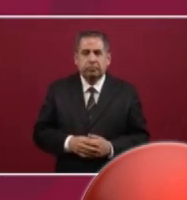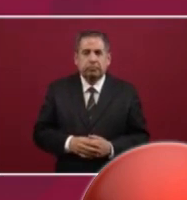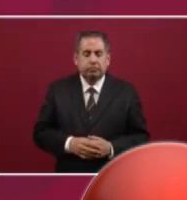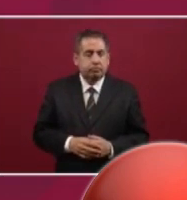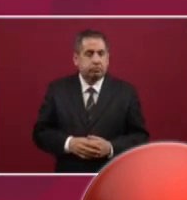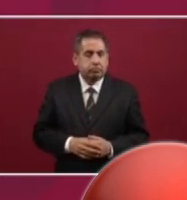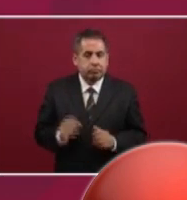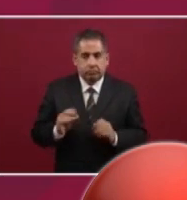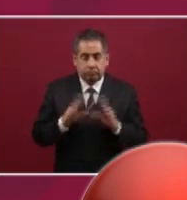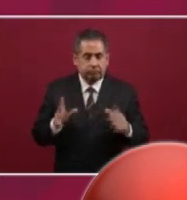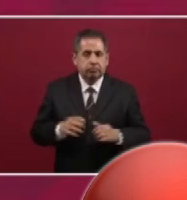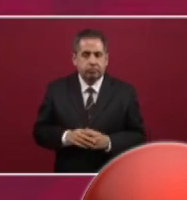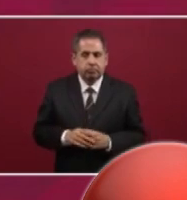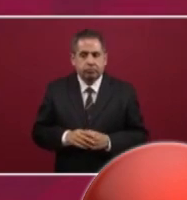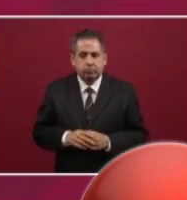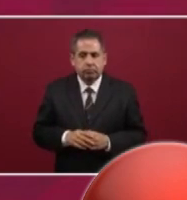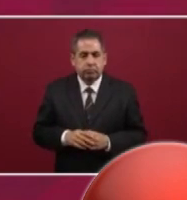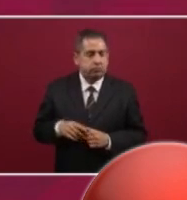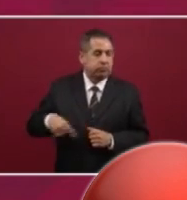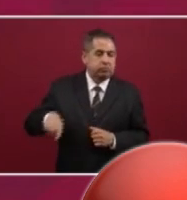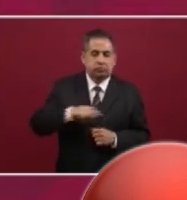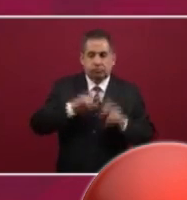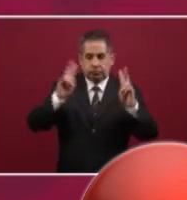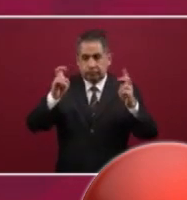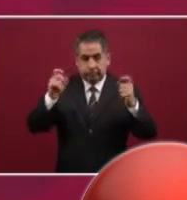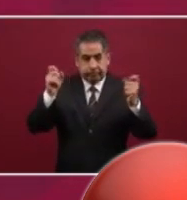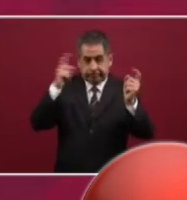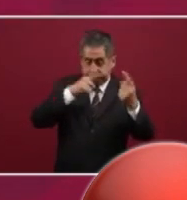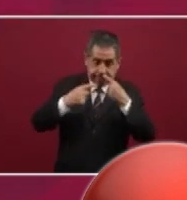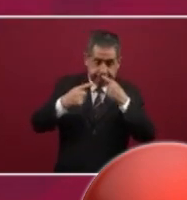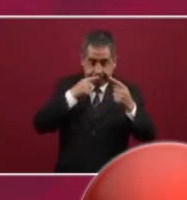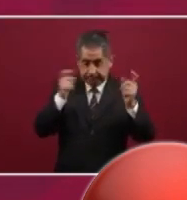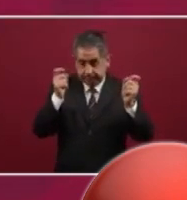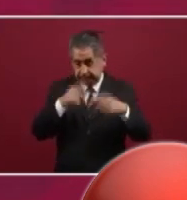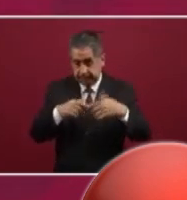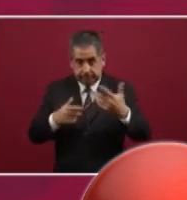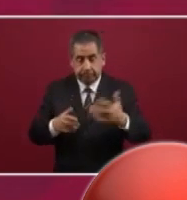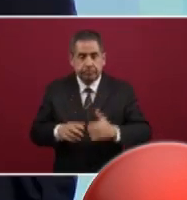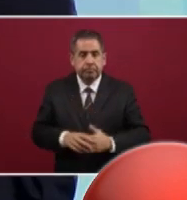Desde luego, todos estos temas son polémicos